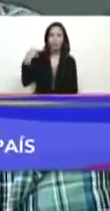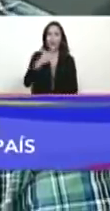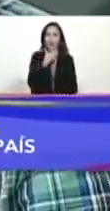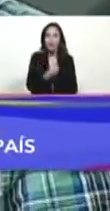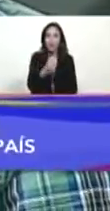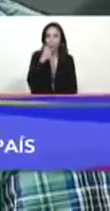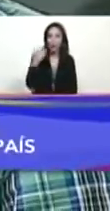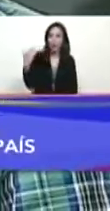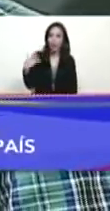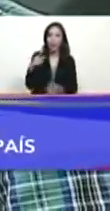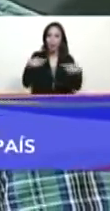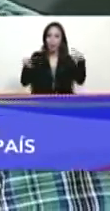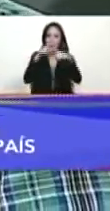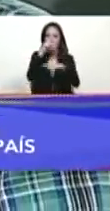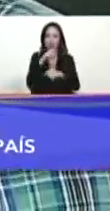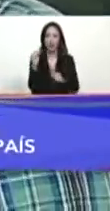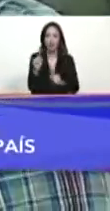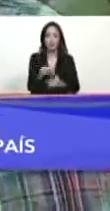diciembre.